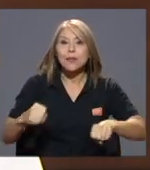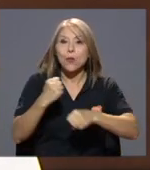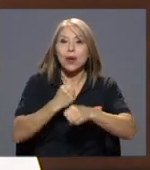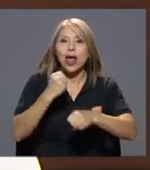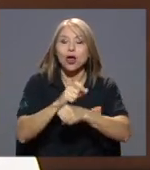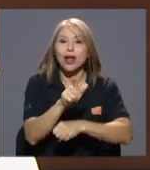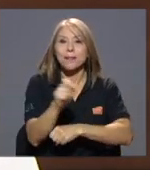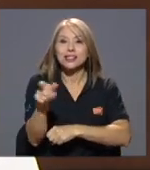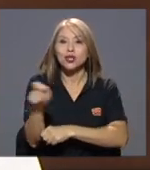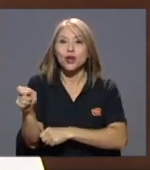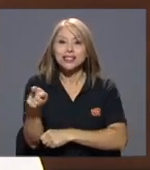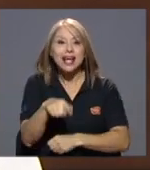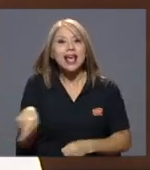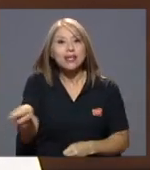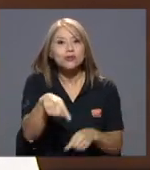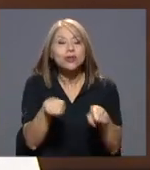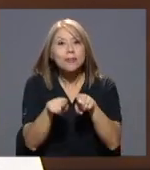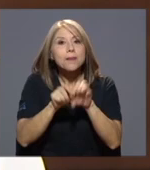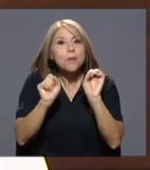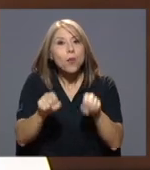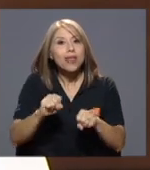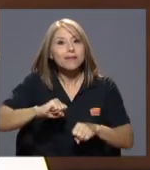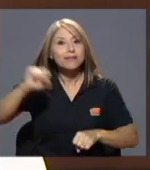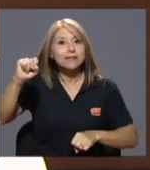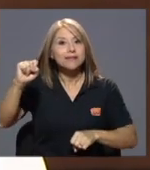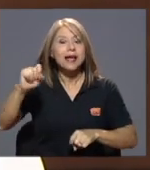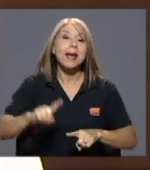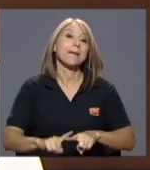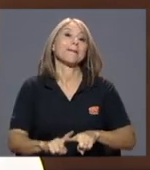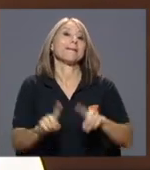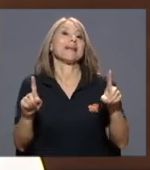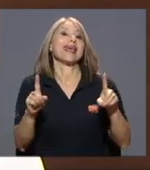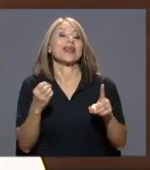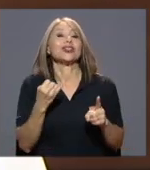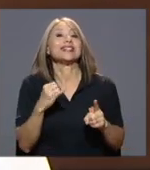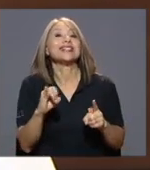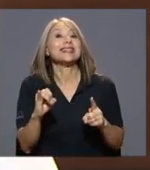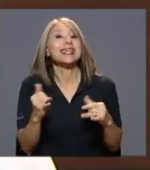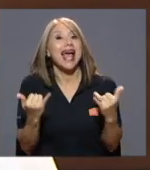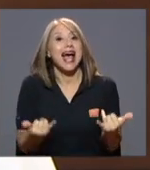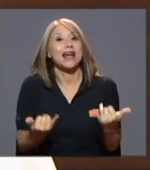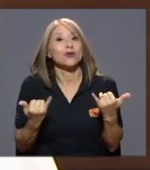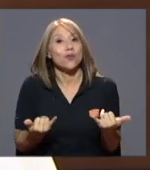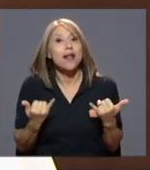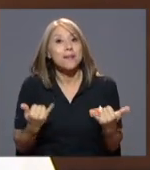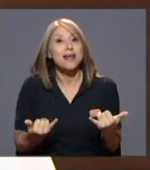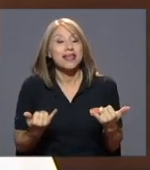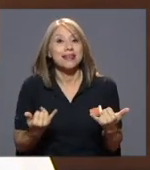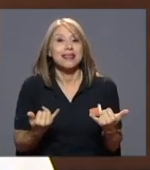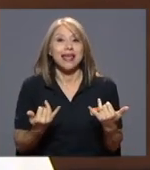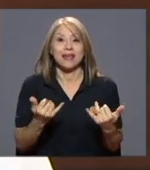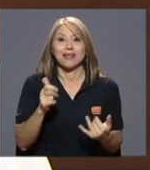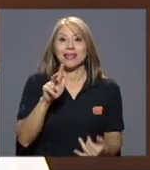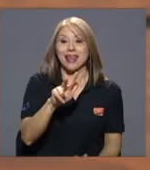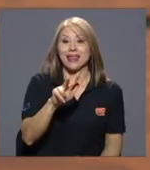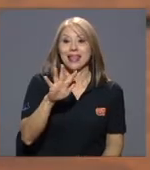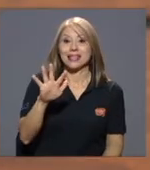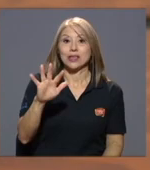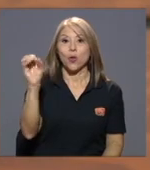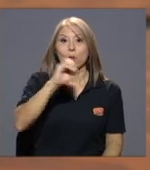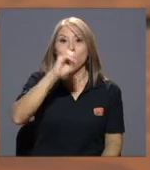con las operadoras de pensiones. Pero segundo, si el queque, que actualmente les decía antes, está en un 35% de todos los